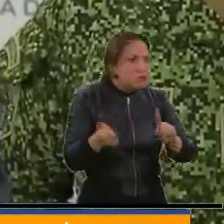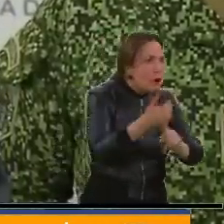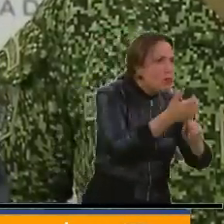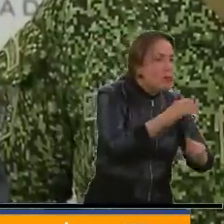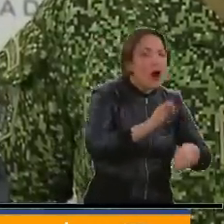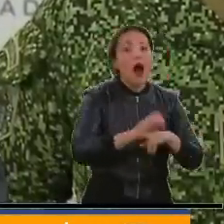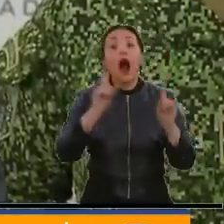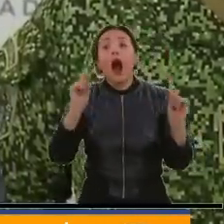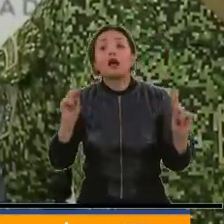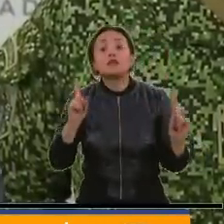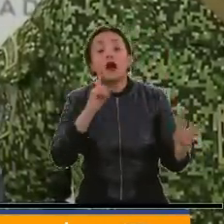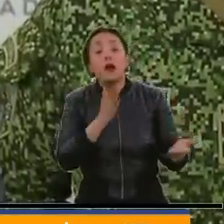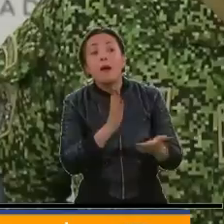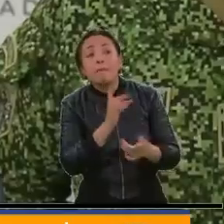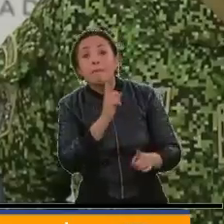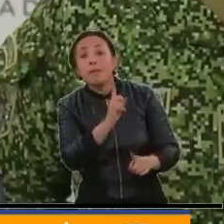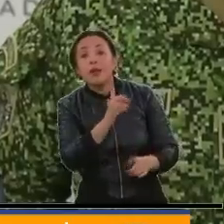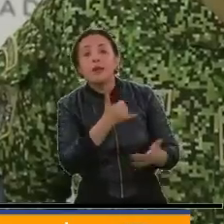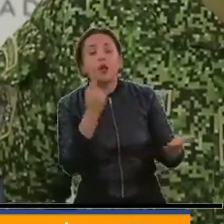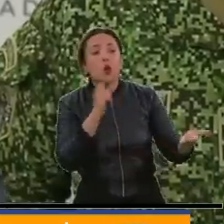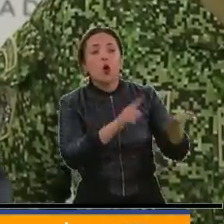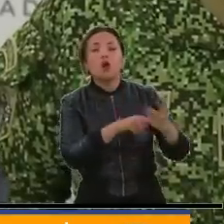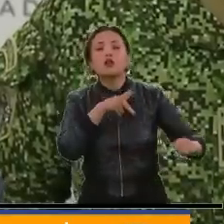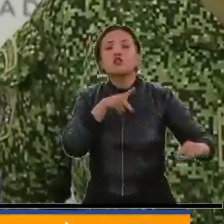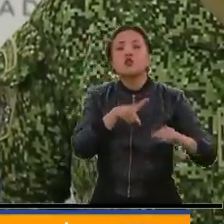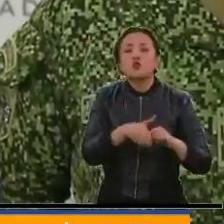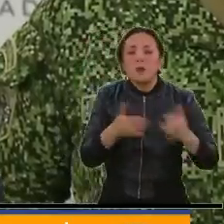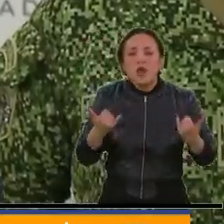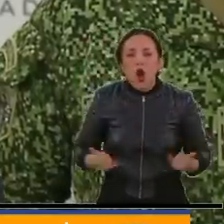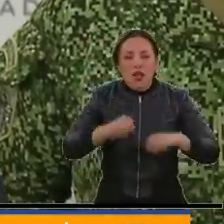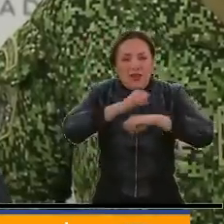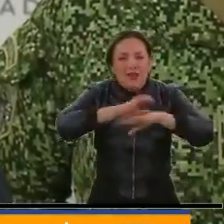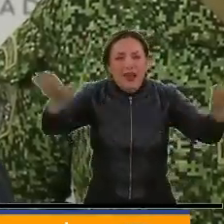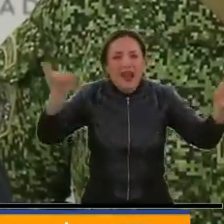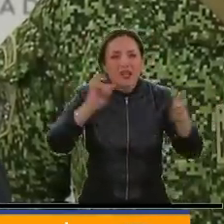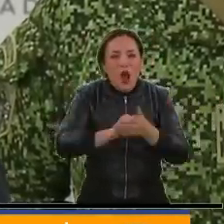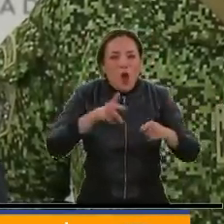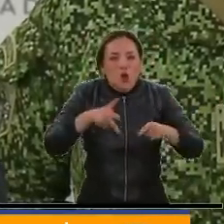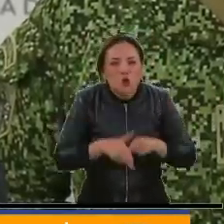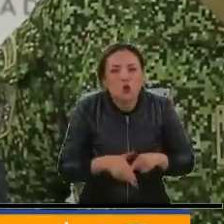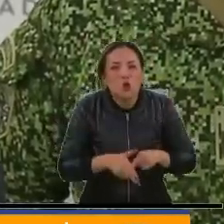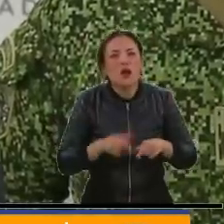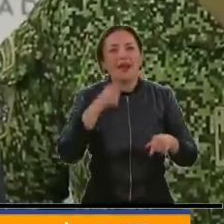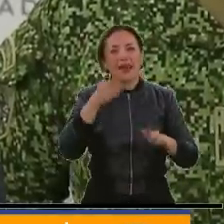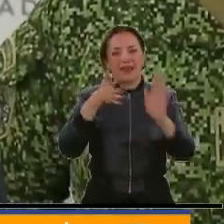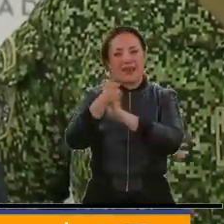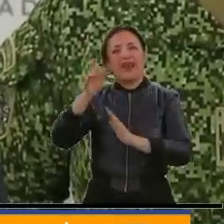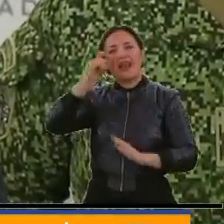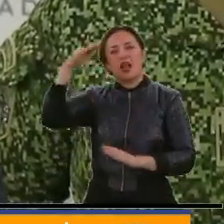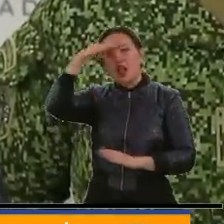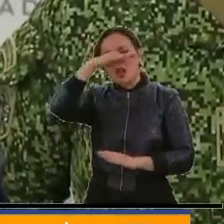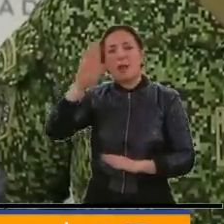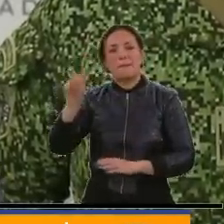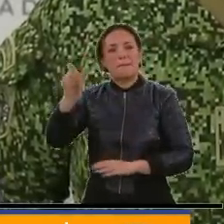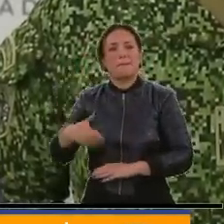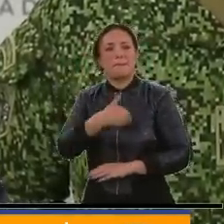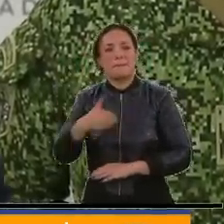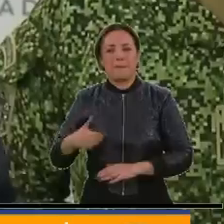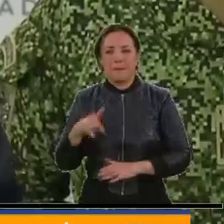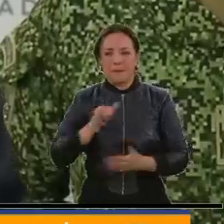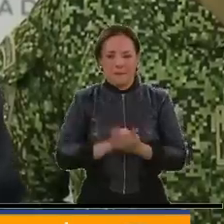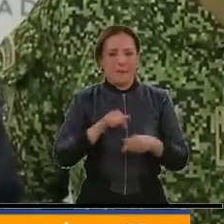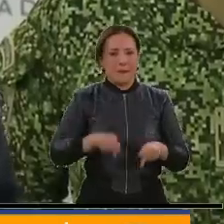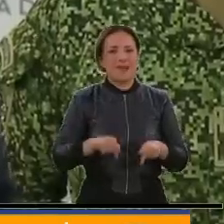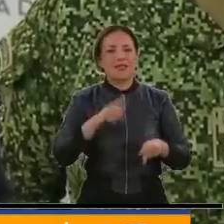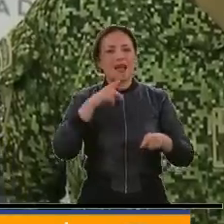no haya un levantamiento de la suspensión que hoy decretamos o que decreta el señor Presidente de la República